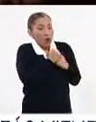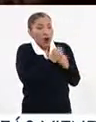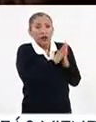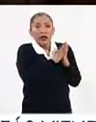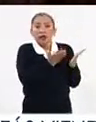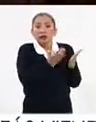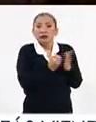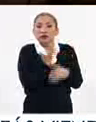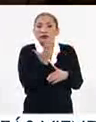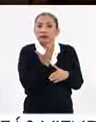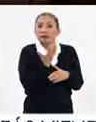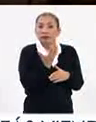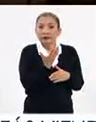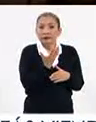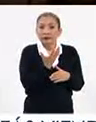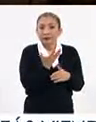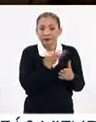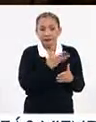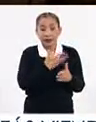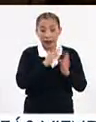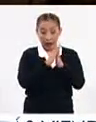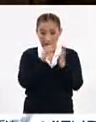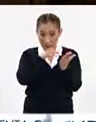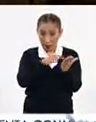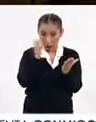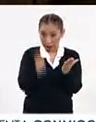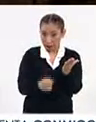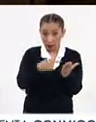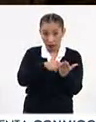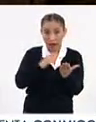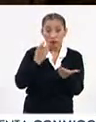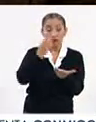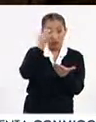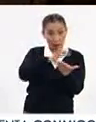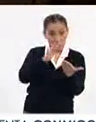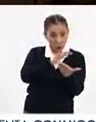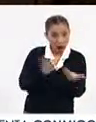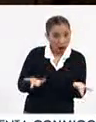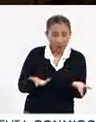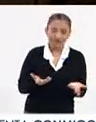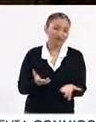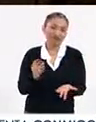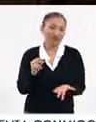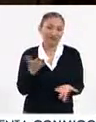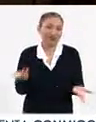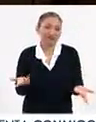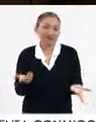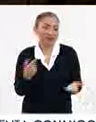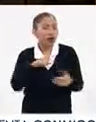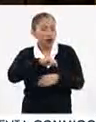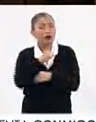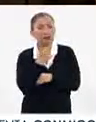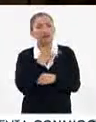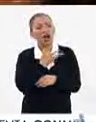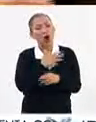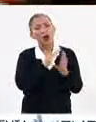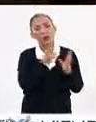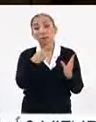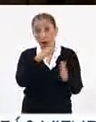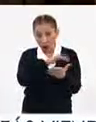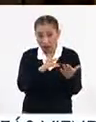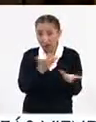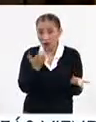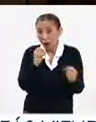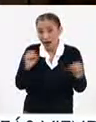libros recientes. Tener un libro no garantiza que quien lo tenga es un lector, mucho menos que es un buen lector. Lo que lo garantiza es un buen